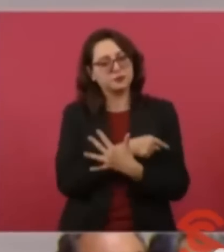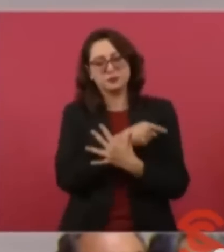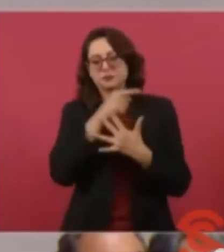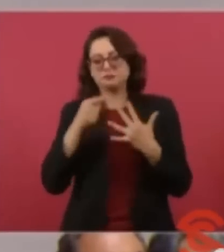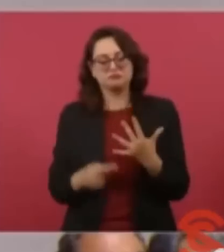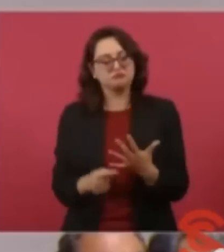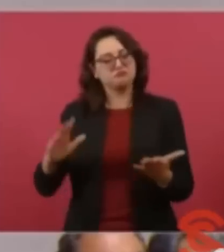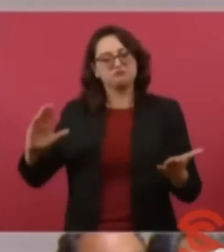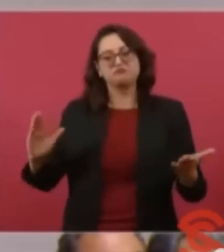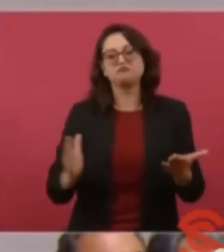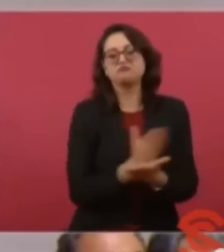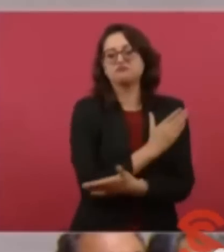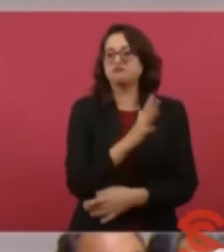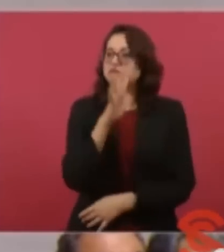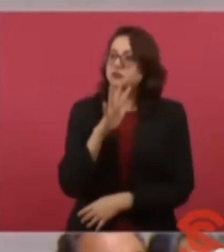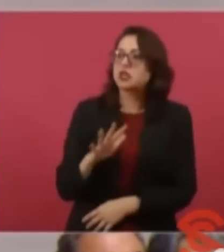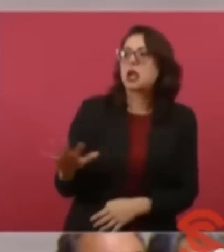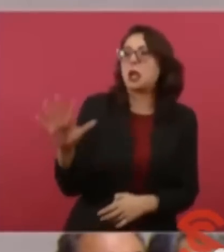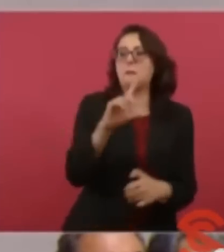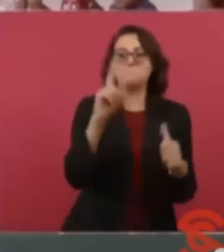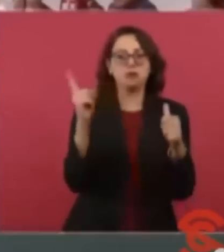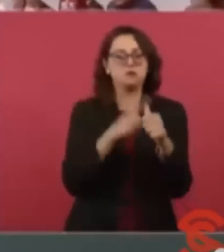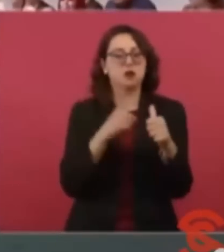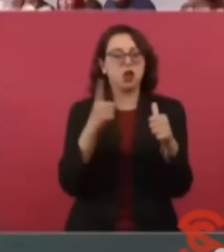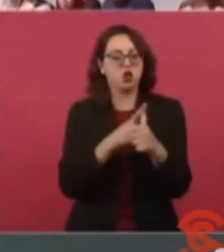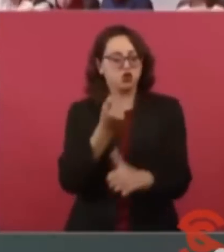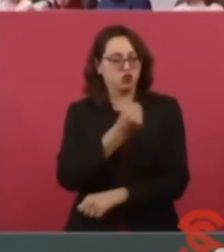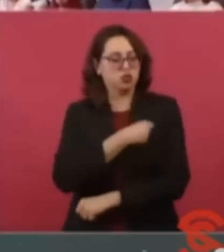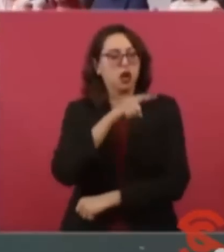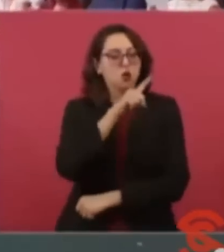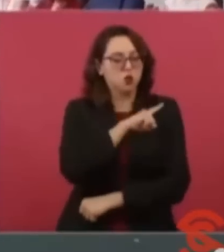Maya, por ejemplo, se han construido